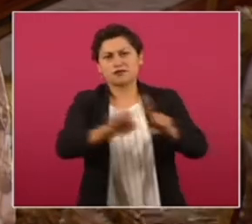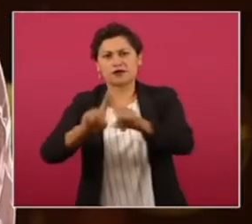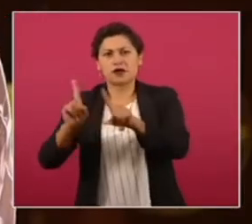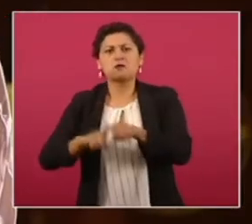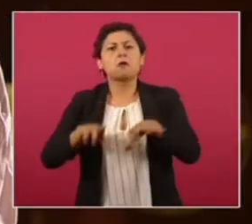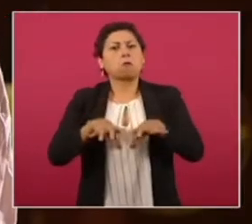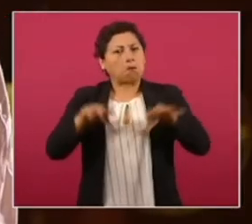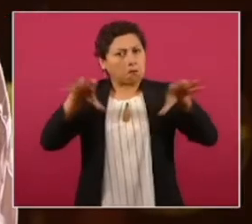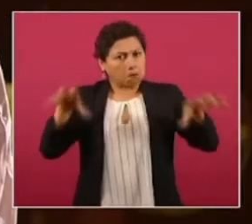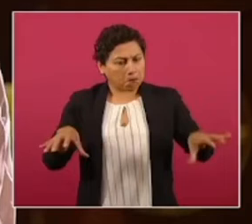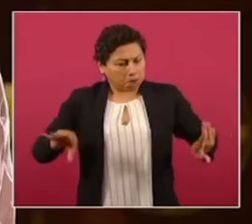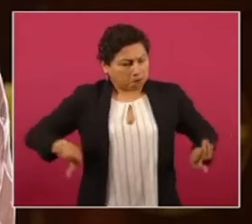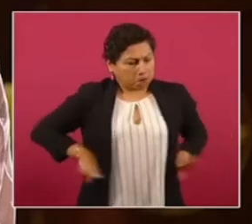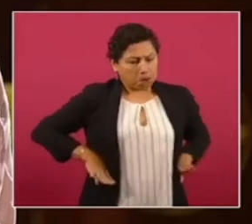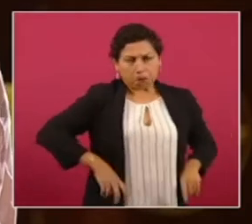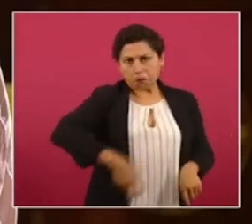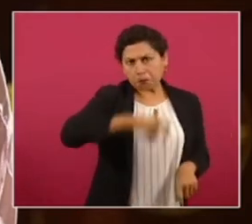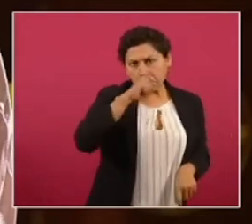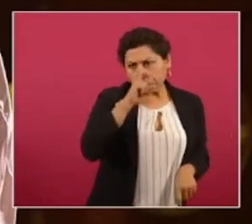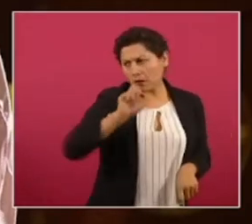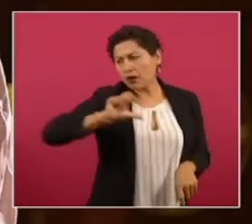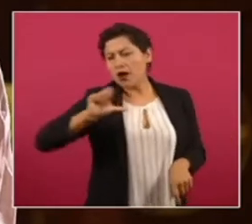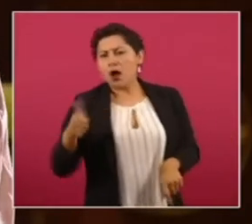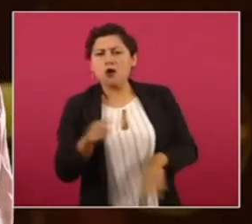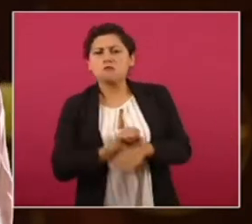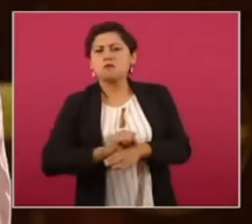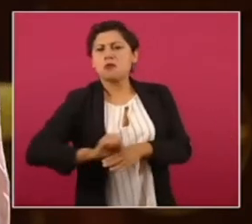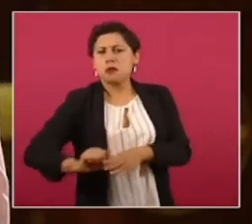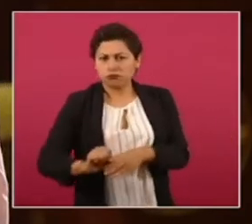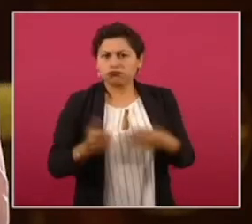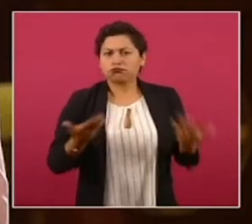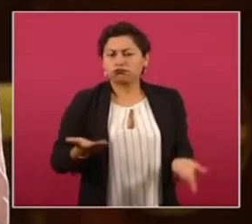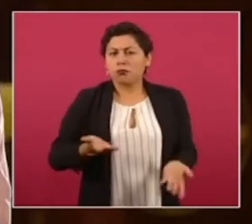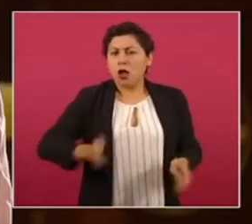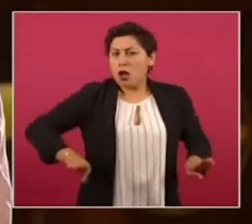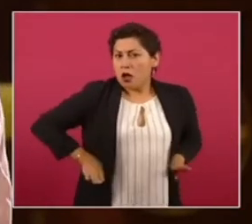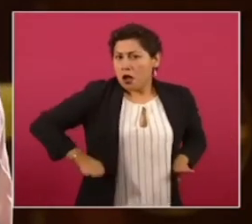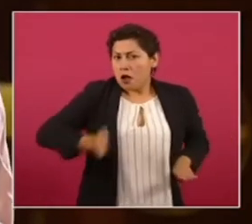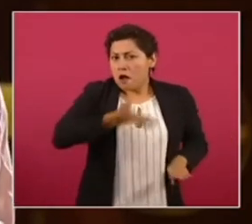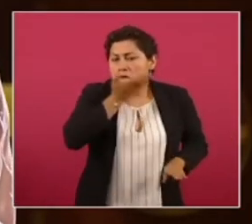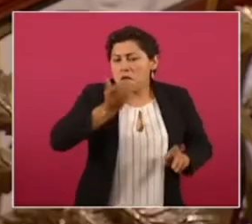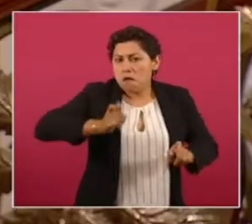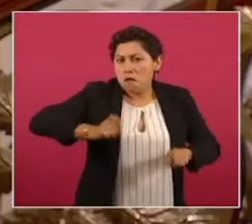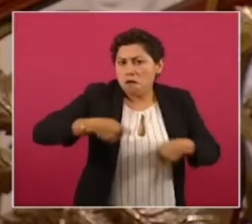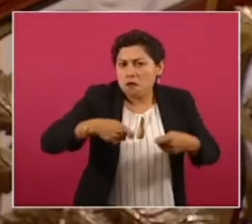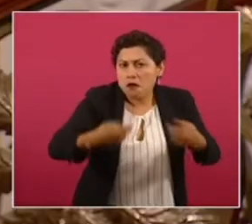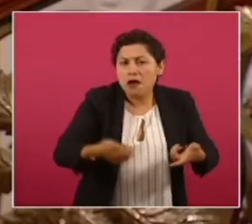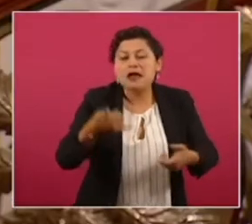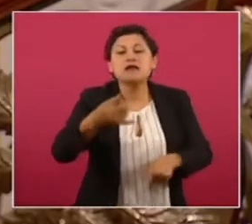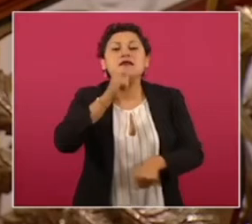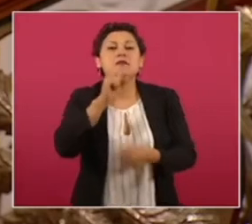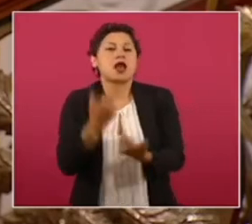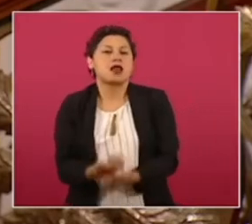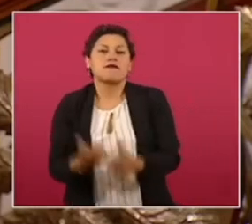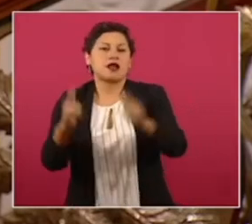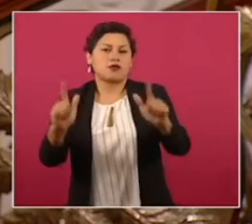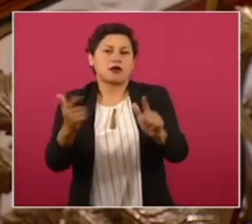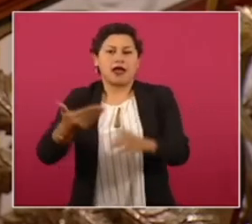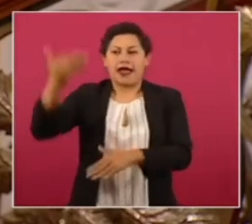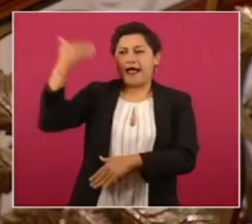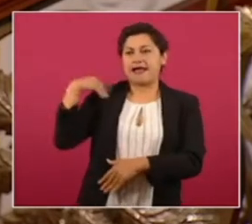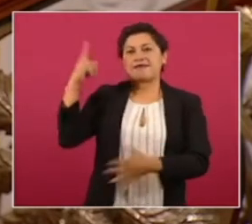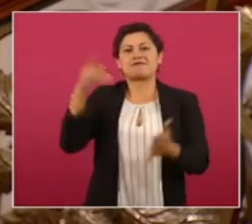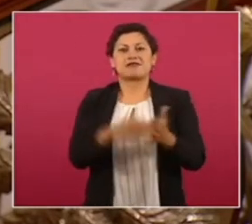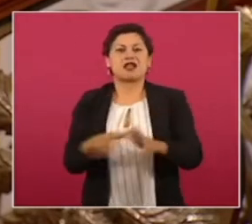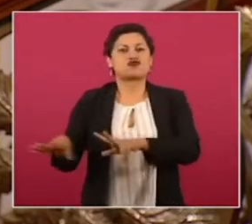moderada, tanto de las fuerzas conservadoras como del liberalismo humanista del siglo XIX. En este recinto